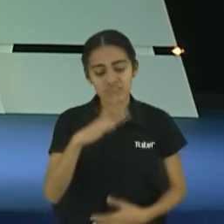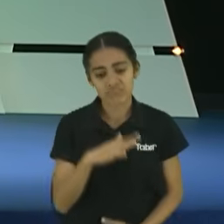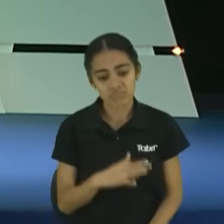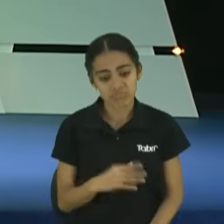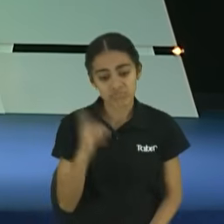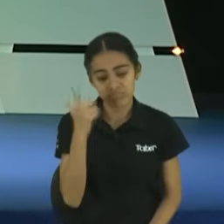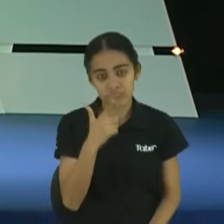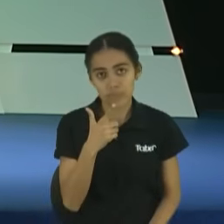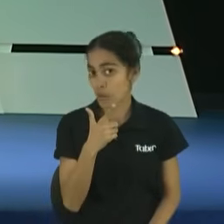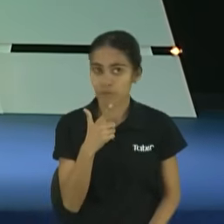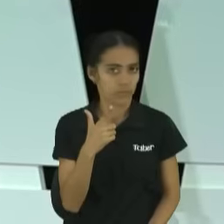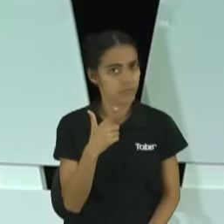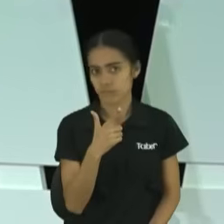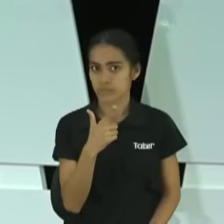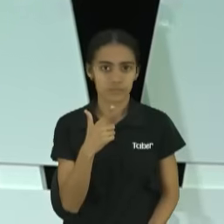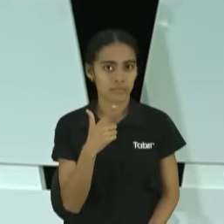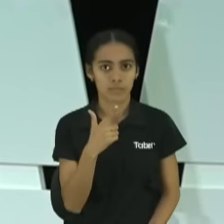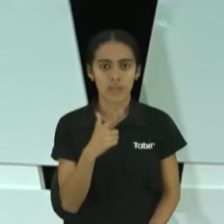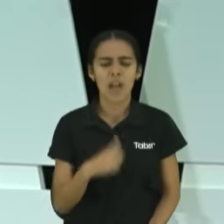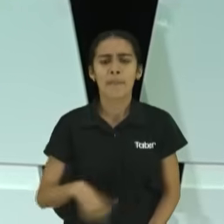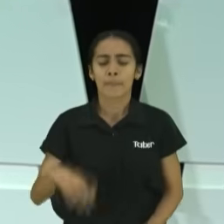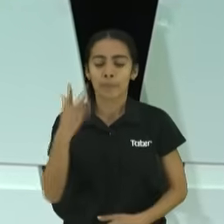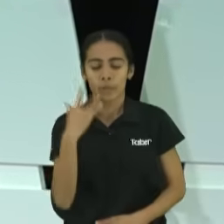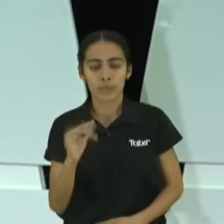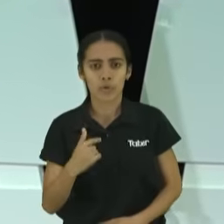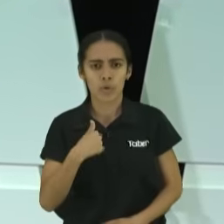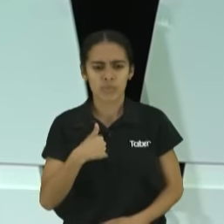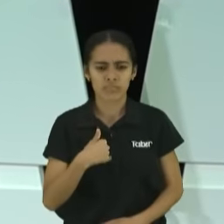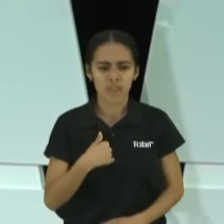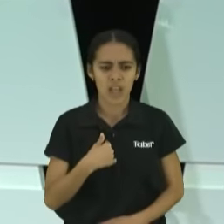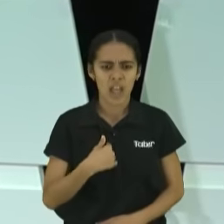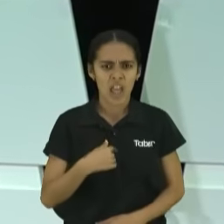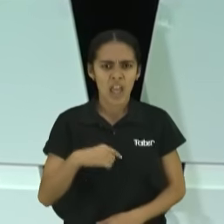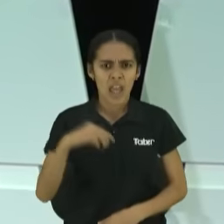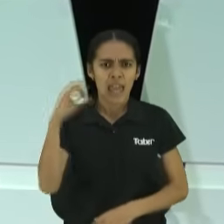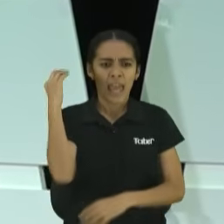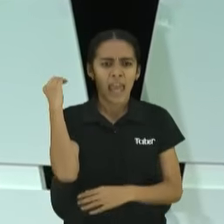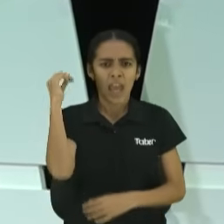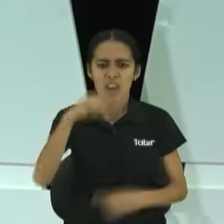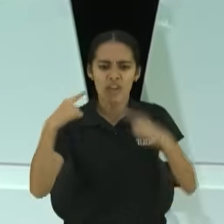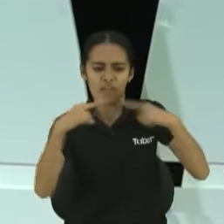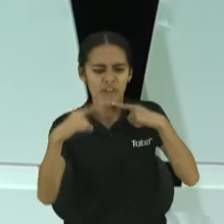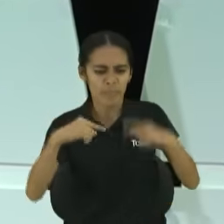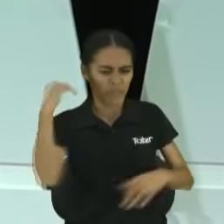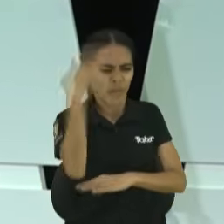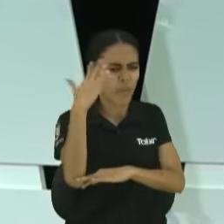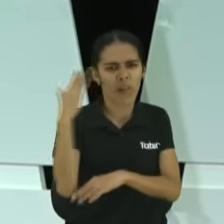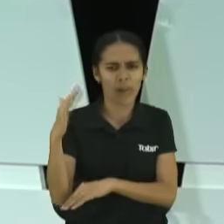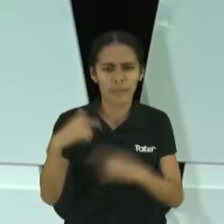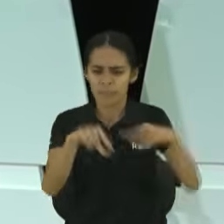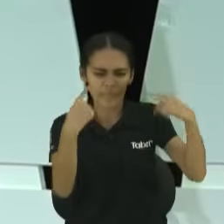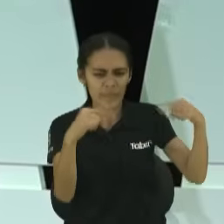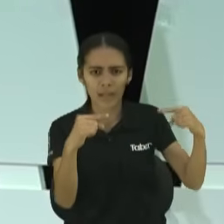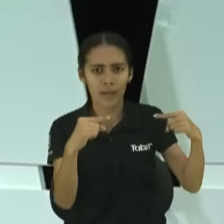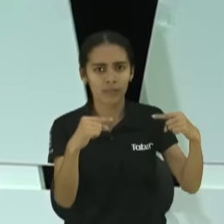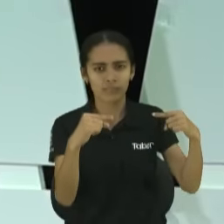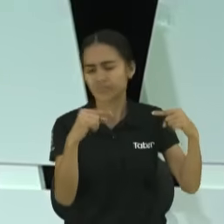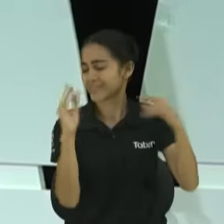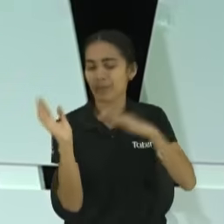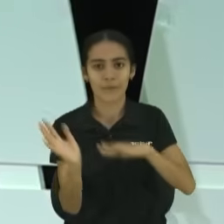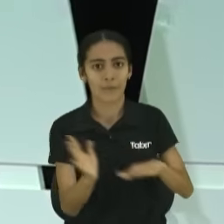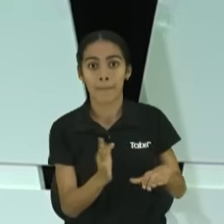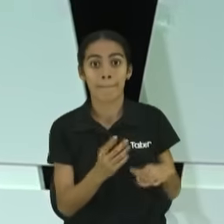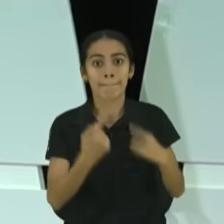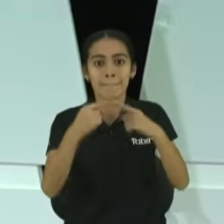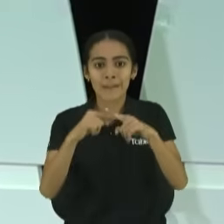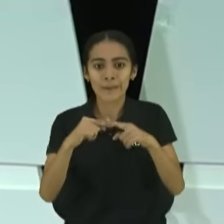Mire, yo me peleaba con mi jefe todo el día, pero yo me dejaba ayudar. Siempre la pregunta de mi jefe fue, mira, y me han dicho que te vas a ir a